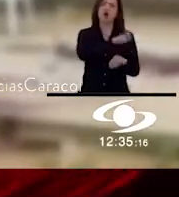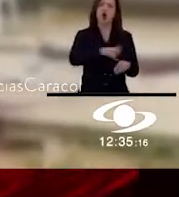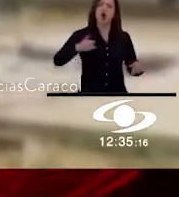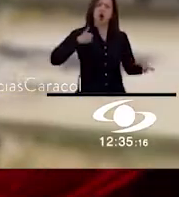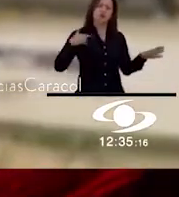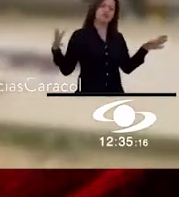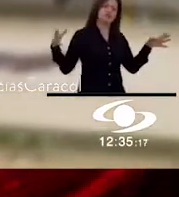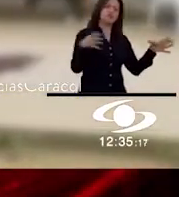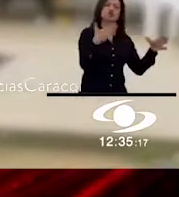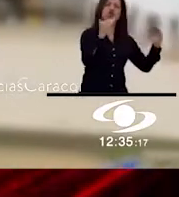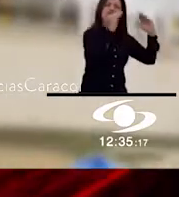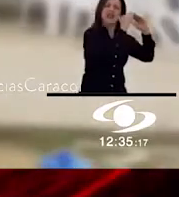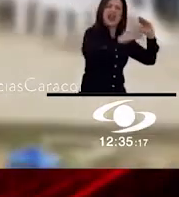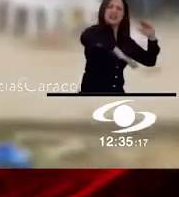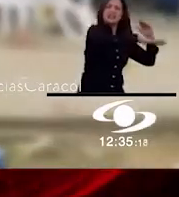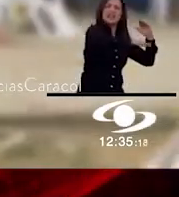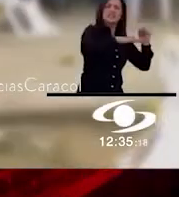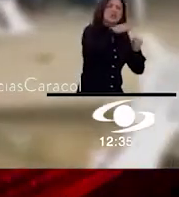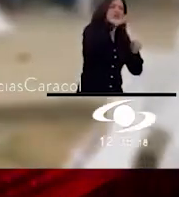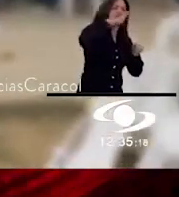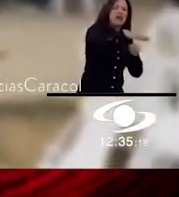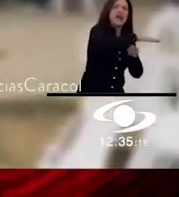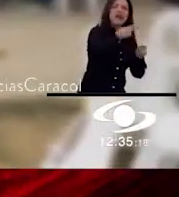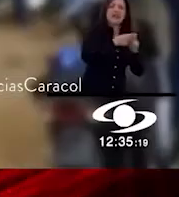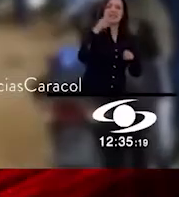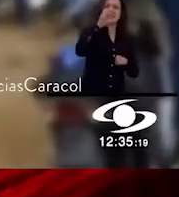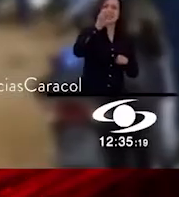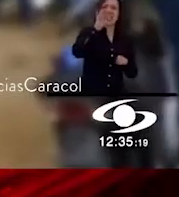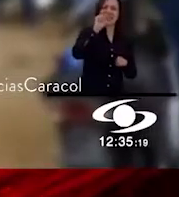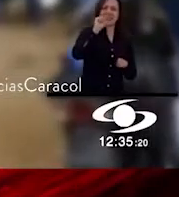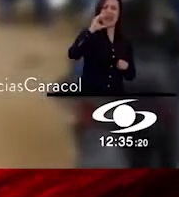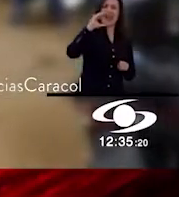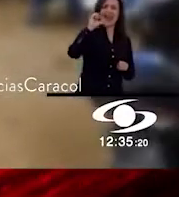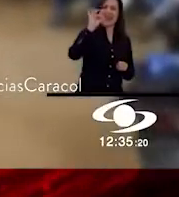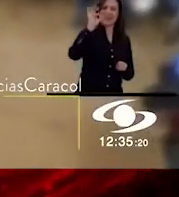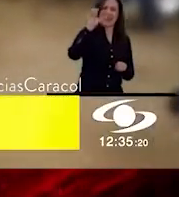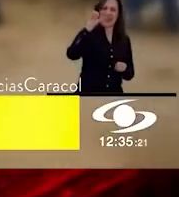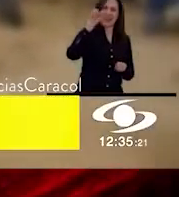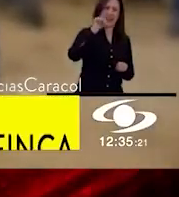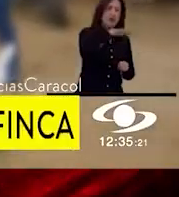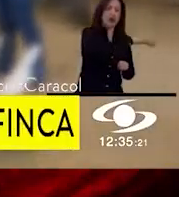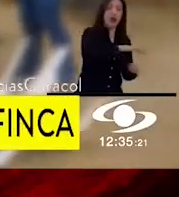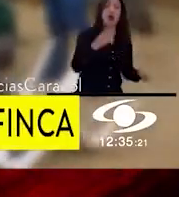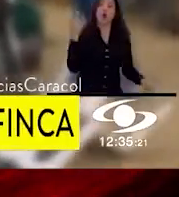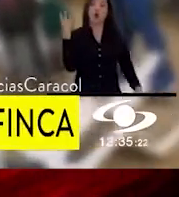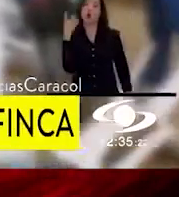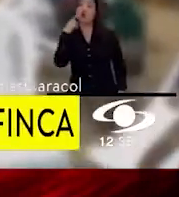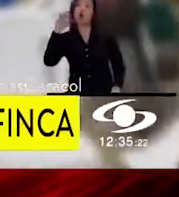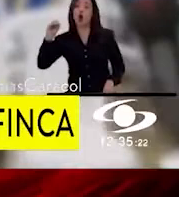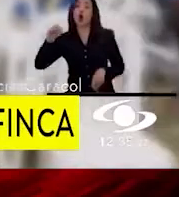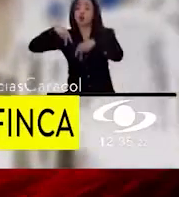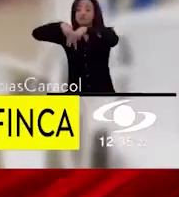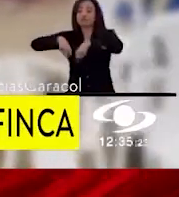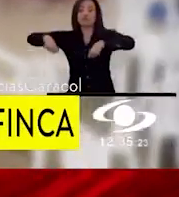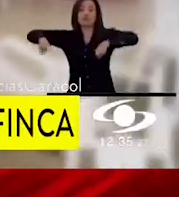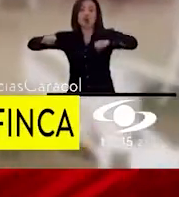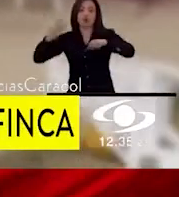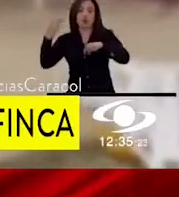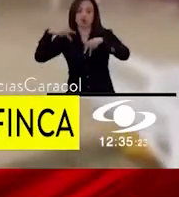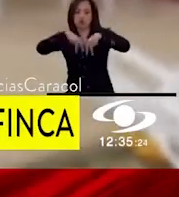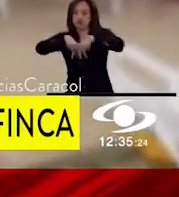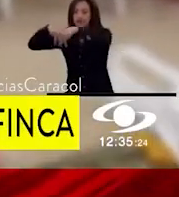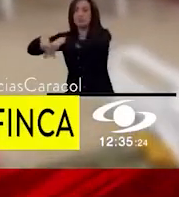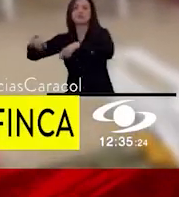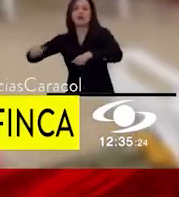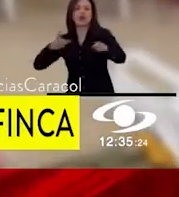porque tiene que ver con todas las masacres que están ocurriendo hoy en día en nuestro país. Sí, es un poco como la visión